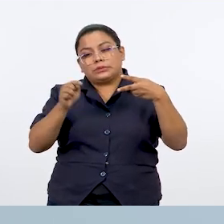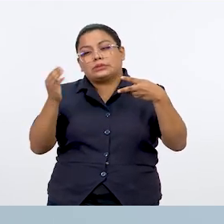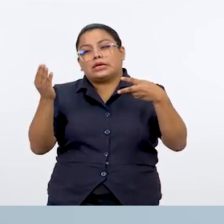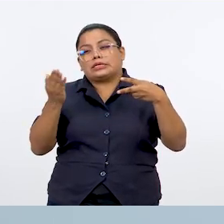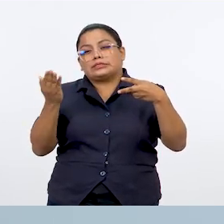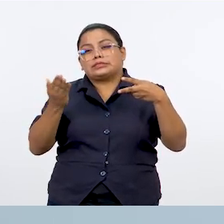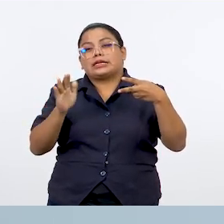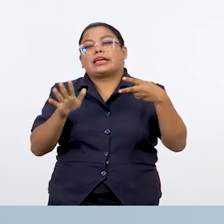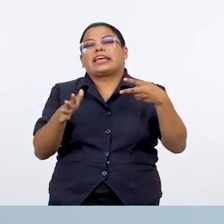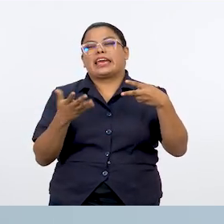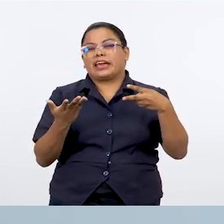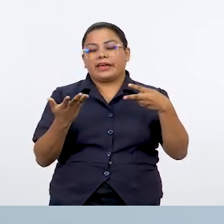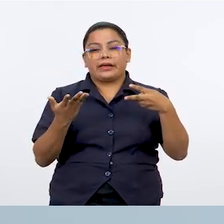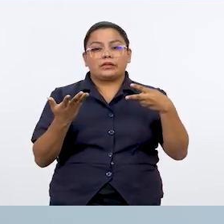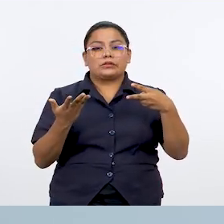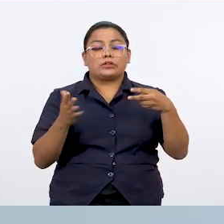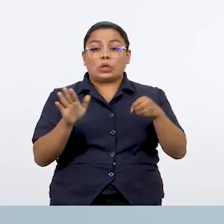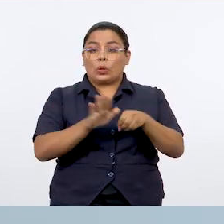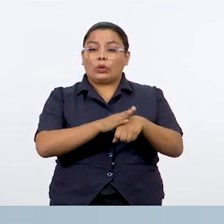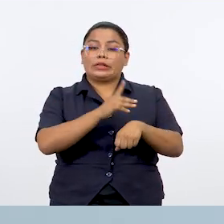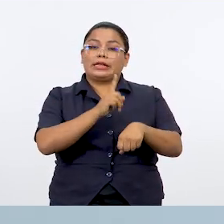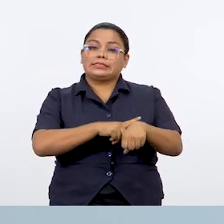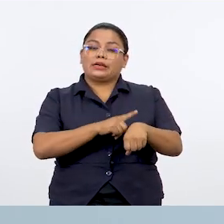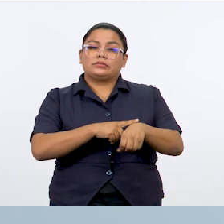para encontrar el total de horas.